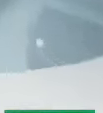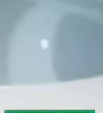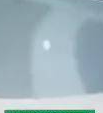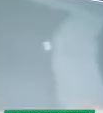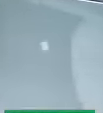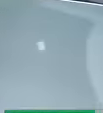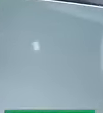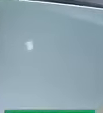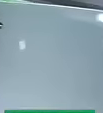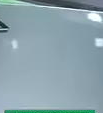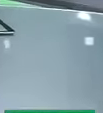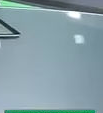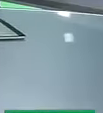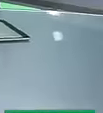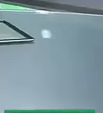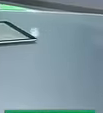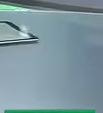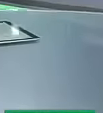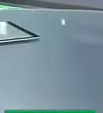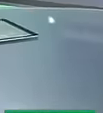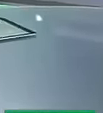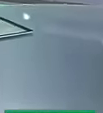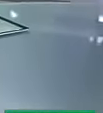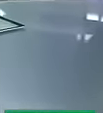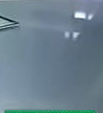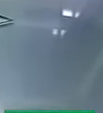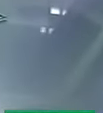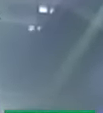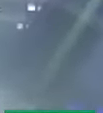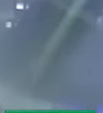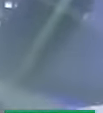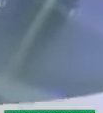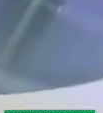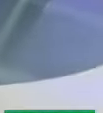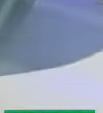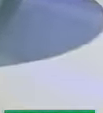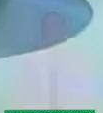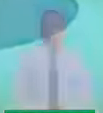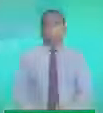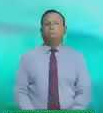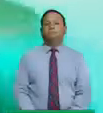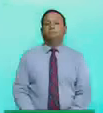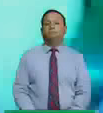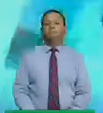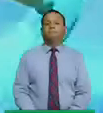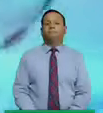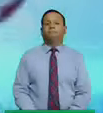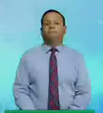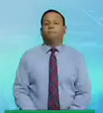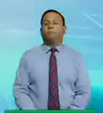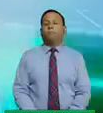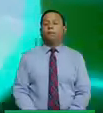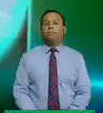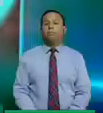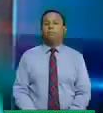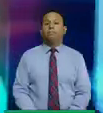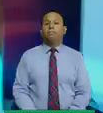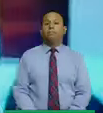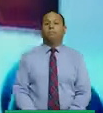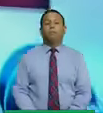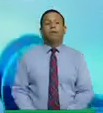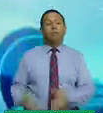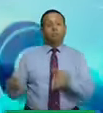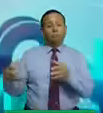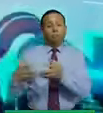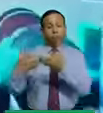25 de octubre, amables televidentes de todo el país, buenas noches y bienvenidos. Aquí iniciamos. El Operador Nacional de